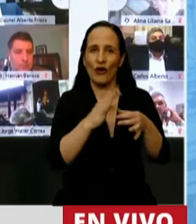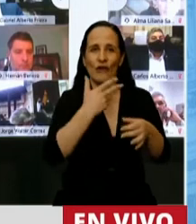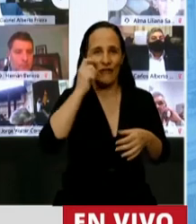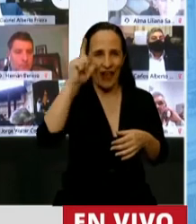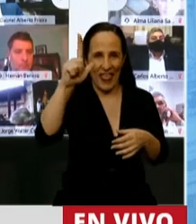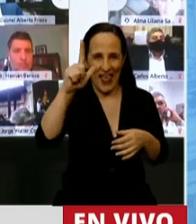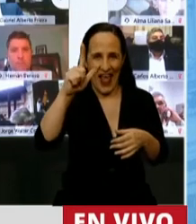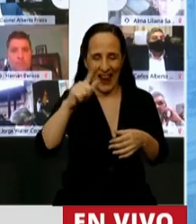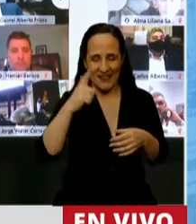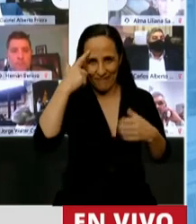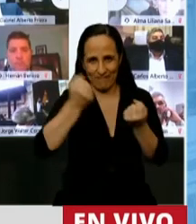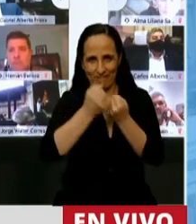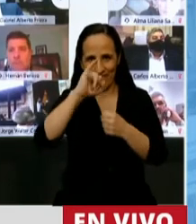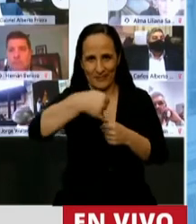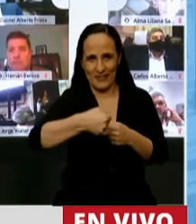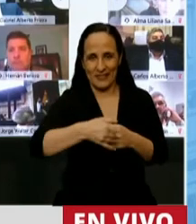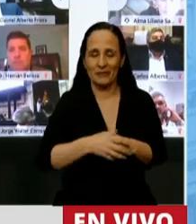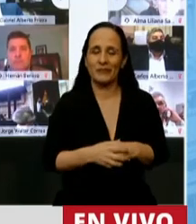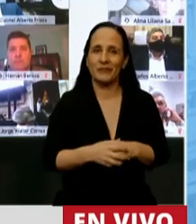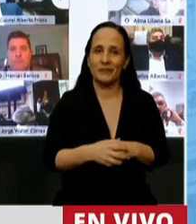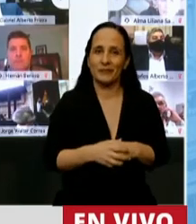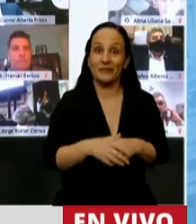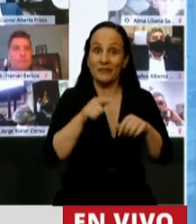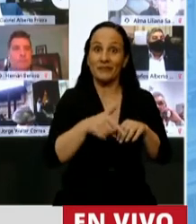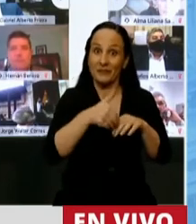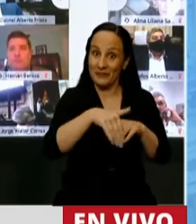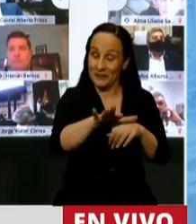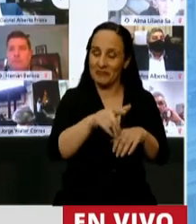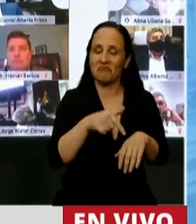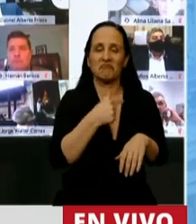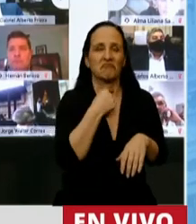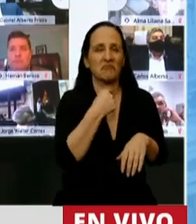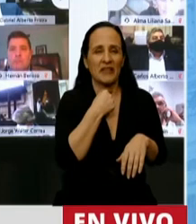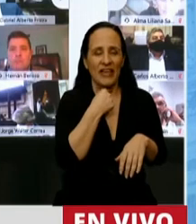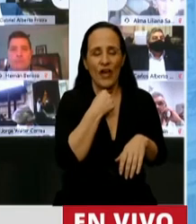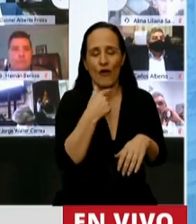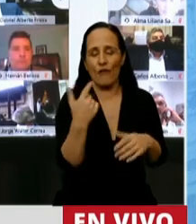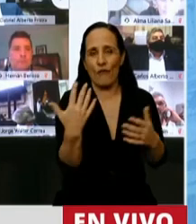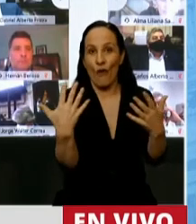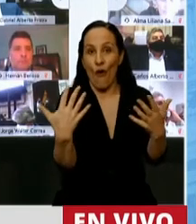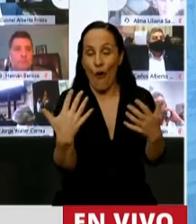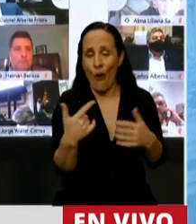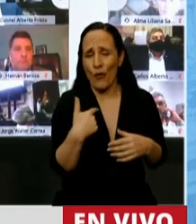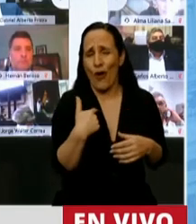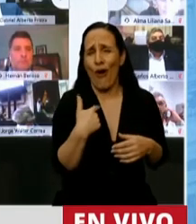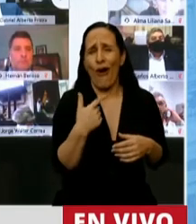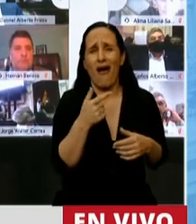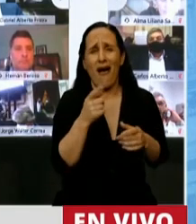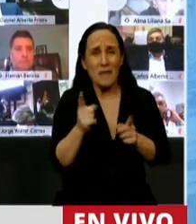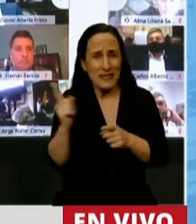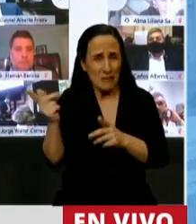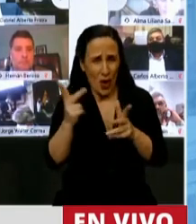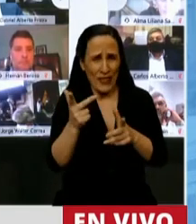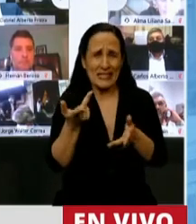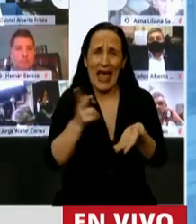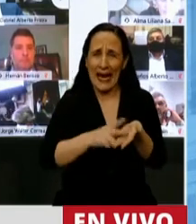estamos compartiendo. Y a partir de allí, quiero entonces, por supuesto, no repetir las palabras que ellos dijeron y